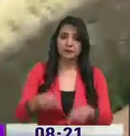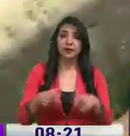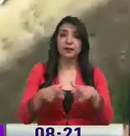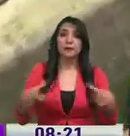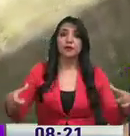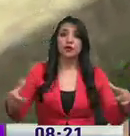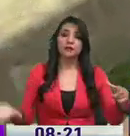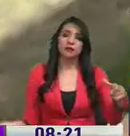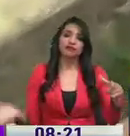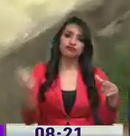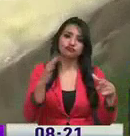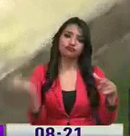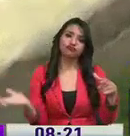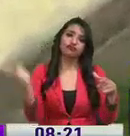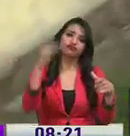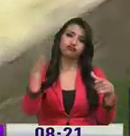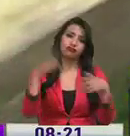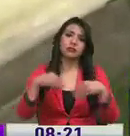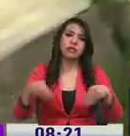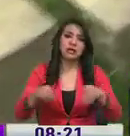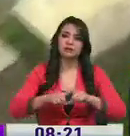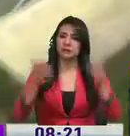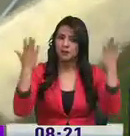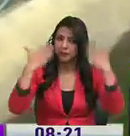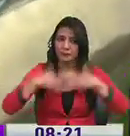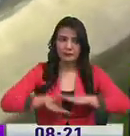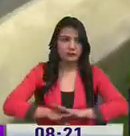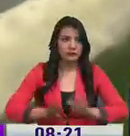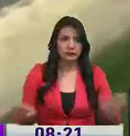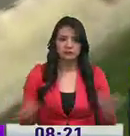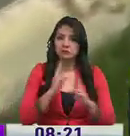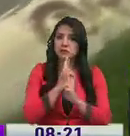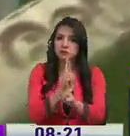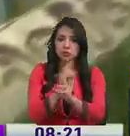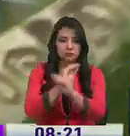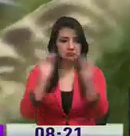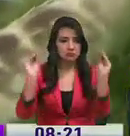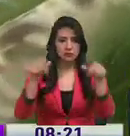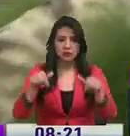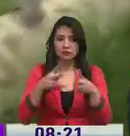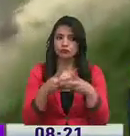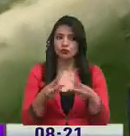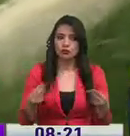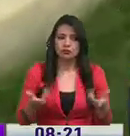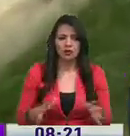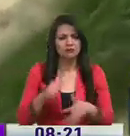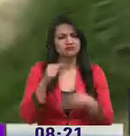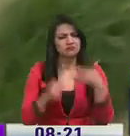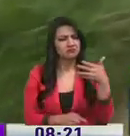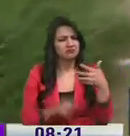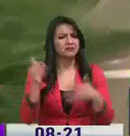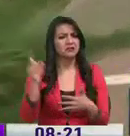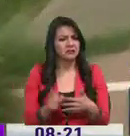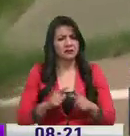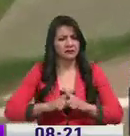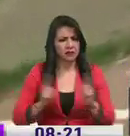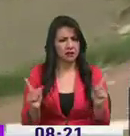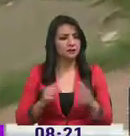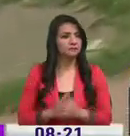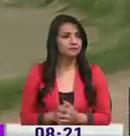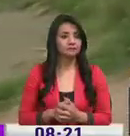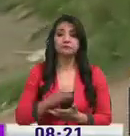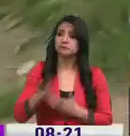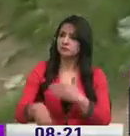un poco de material y hasta ahí nomás. No hemos sabido ninguna respuesta más. Aquí adolecemos de muchas cosas, ¿no? Y aparte de eso,